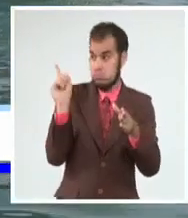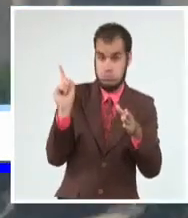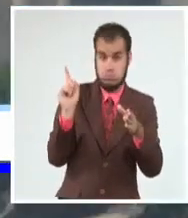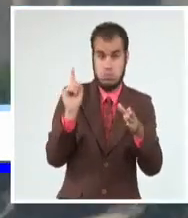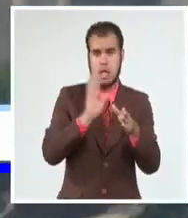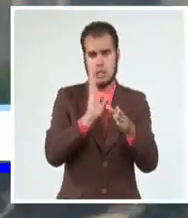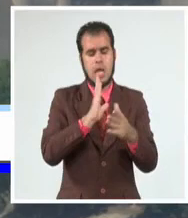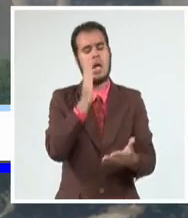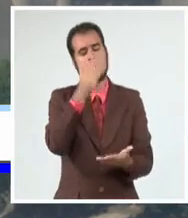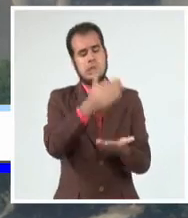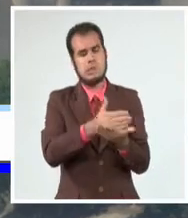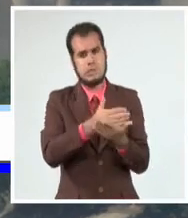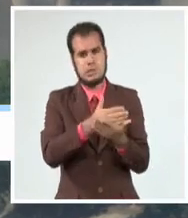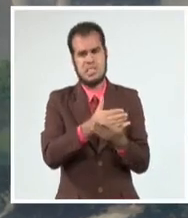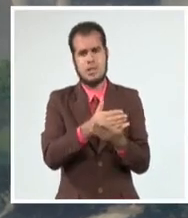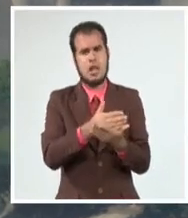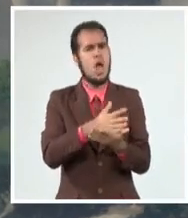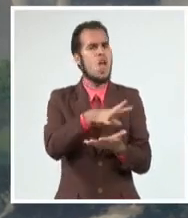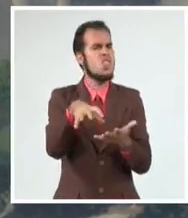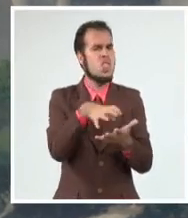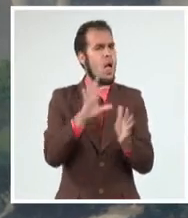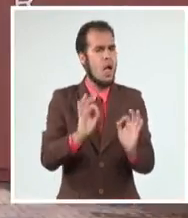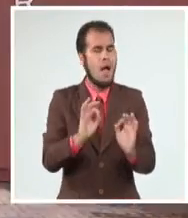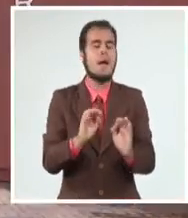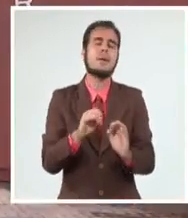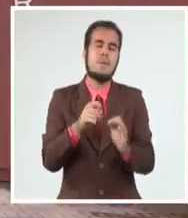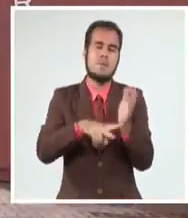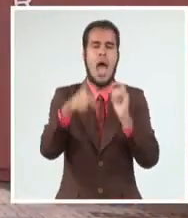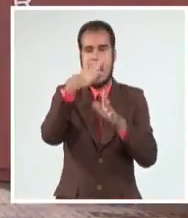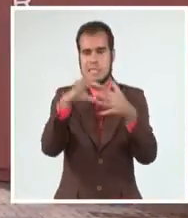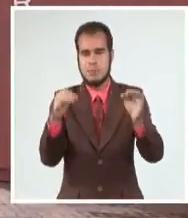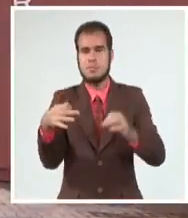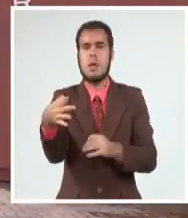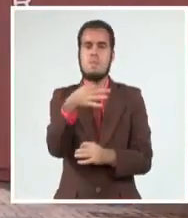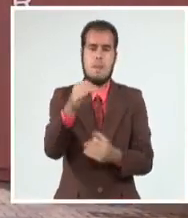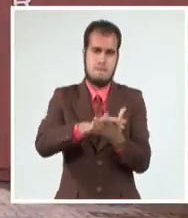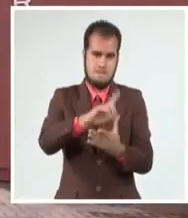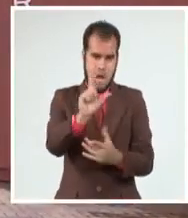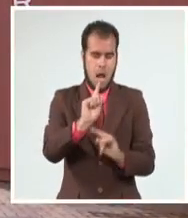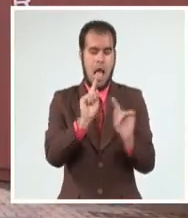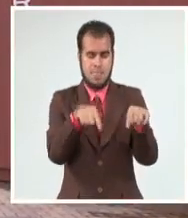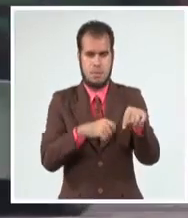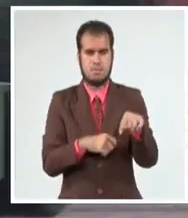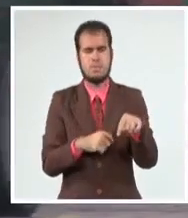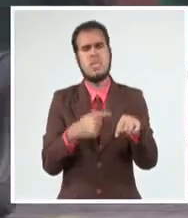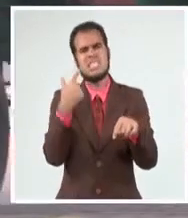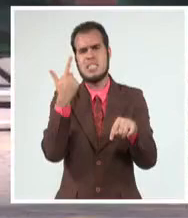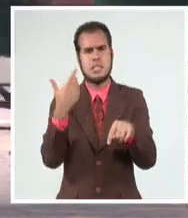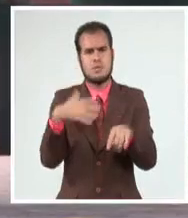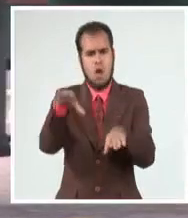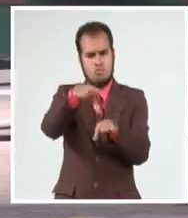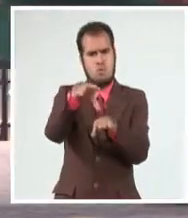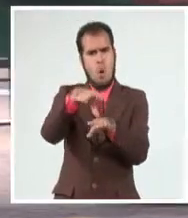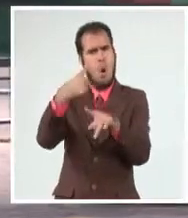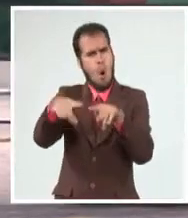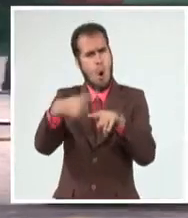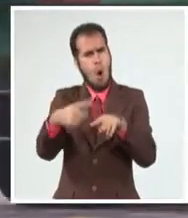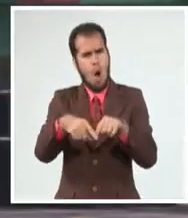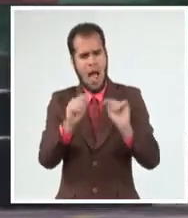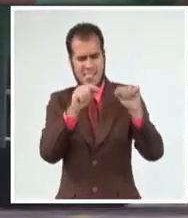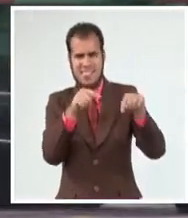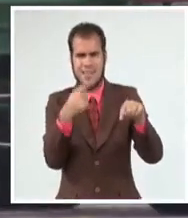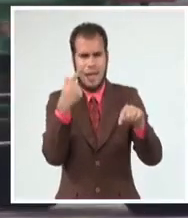de la zona especial de desarrollo mariel 30 contenedores con frijoles y aceite conforman el donativo